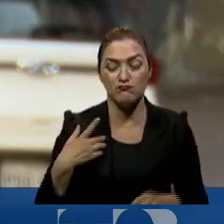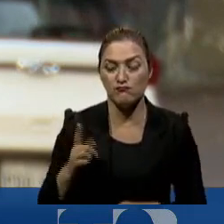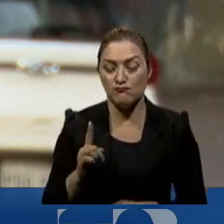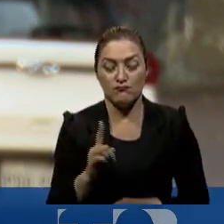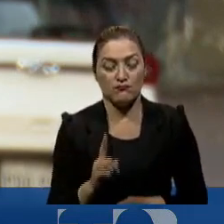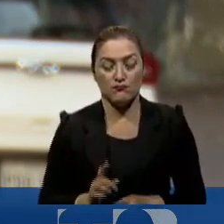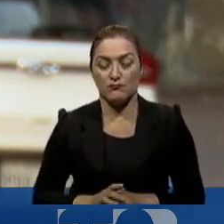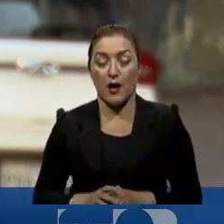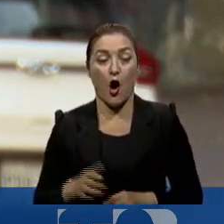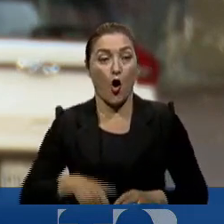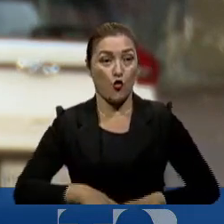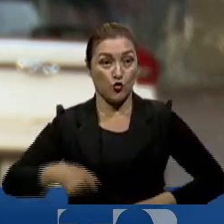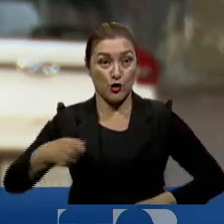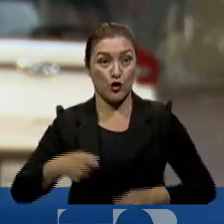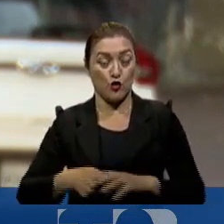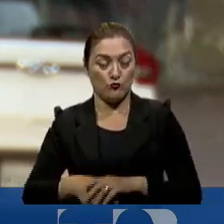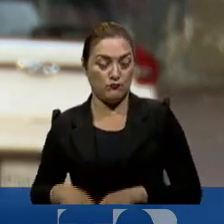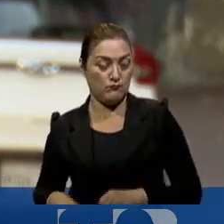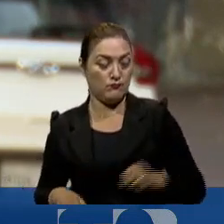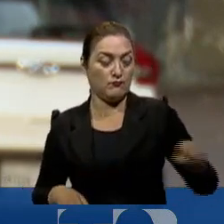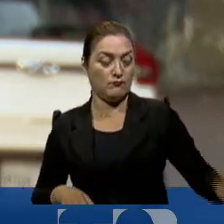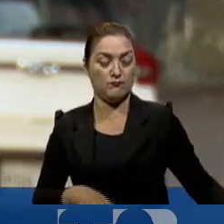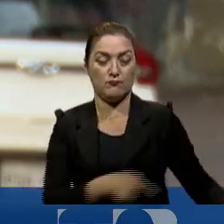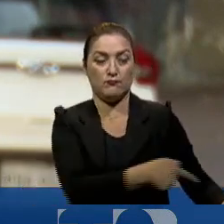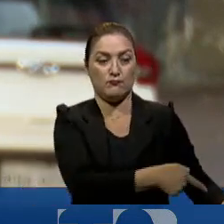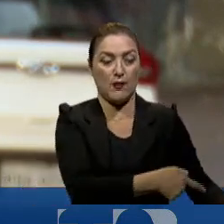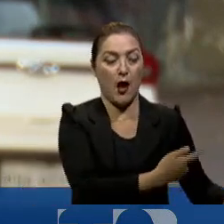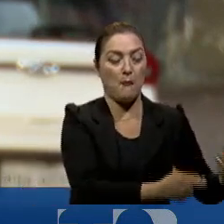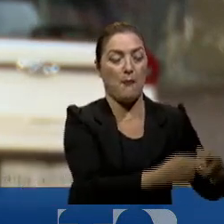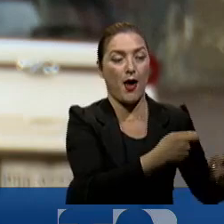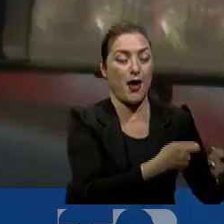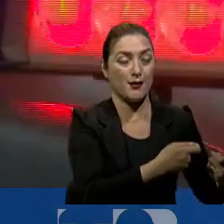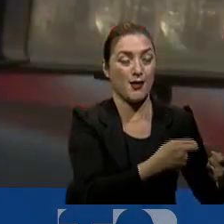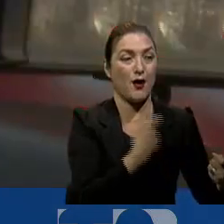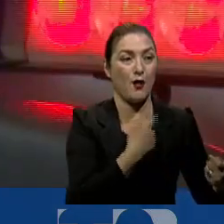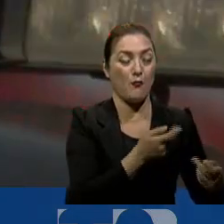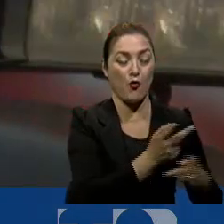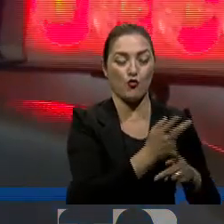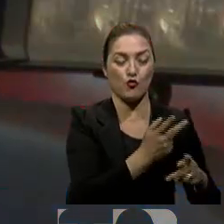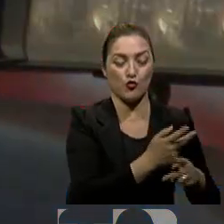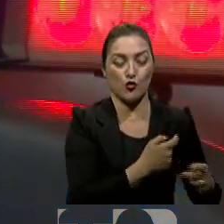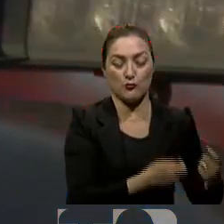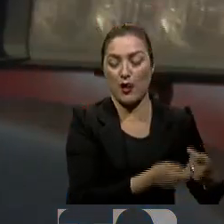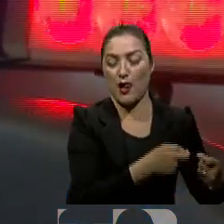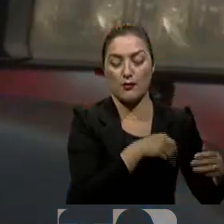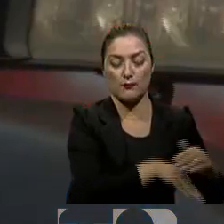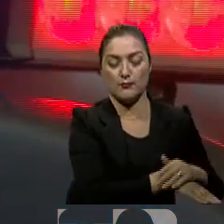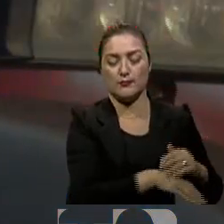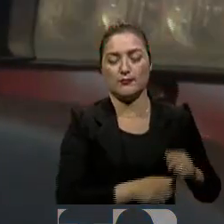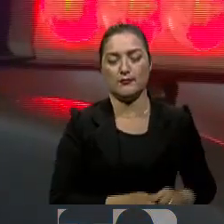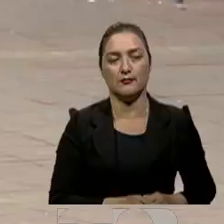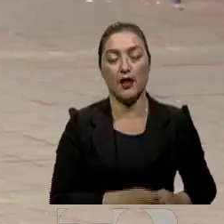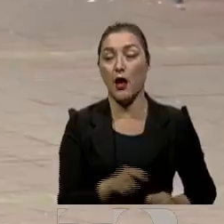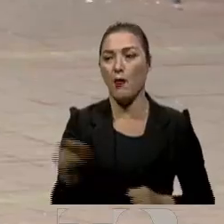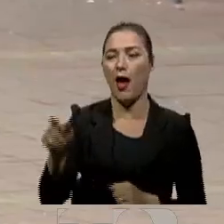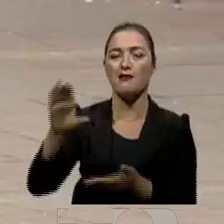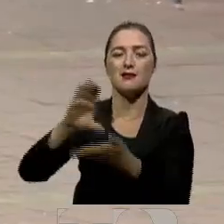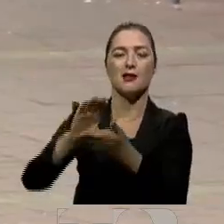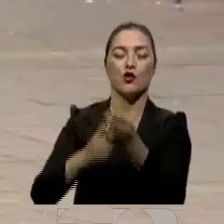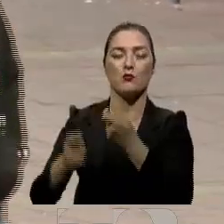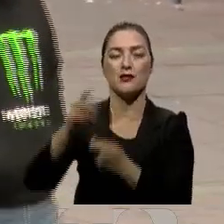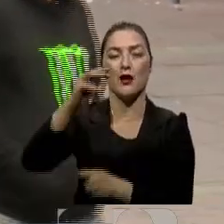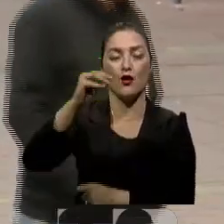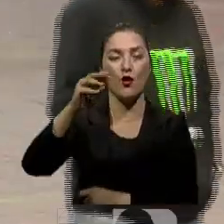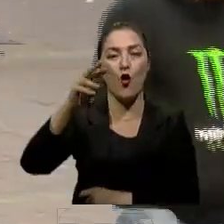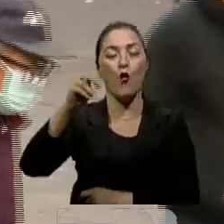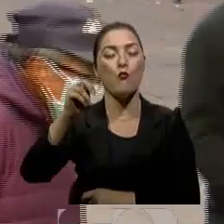son cómplices, reciben esas cosas, los celulares, y van a dar, como siempre, al Montúfar. Game agrega que a pesar de los operativos policiales, la